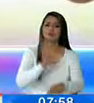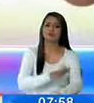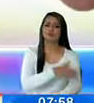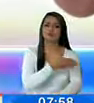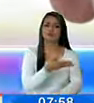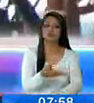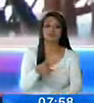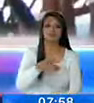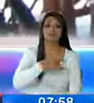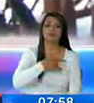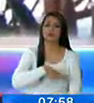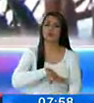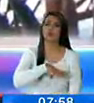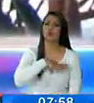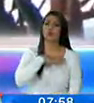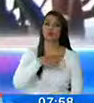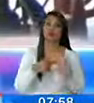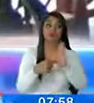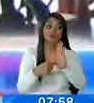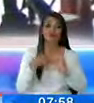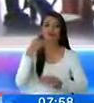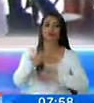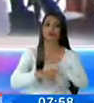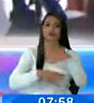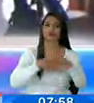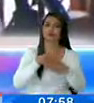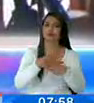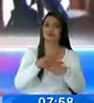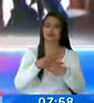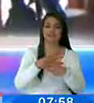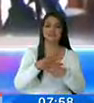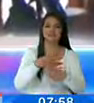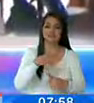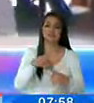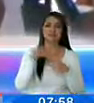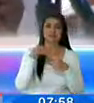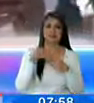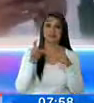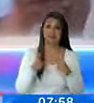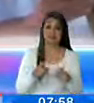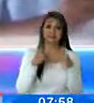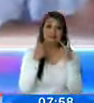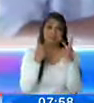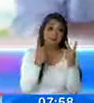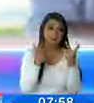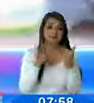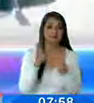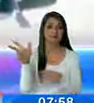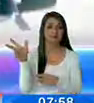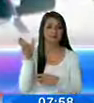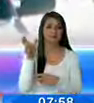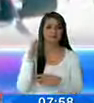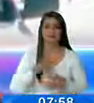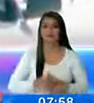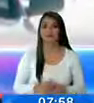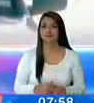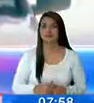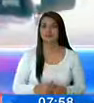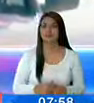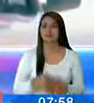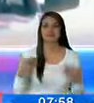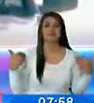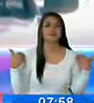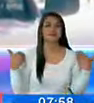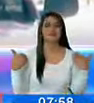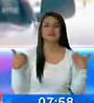gran orgullo muestran al mundo, un espectáculo único que vale la pena escuchar y mirar. Muy contento porque es algo